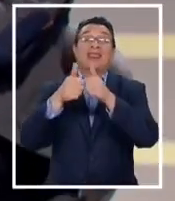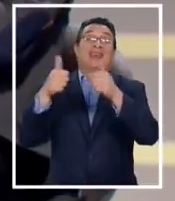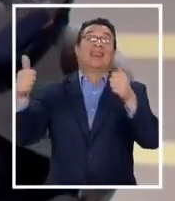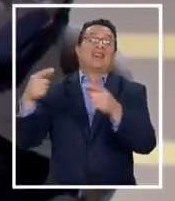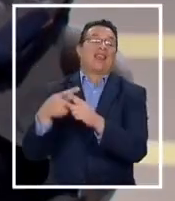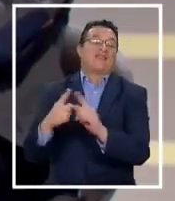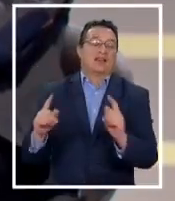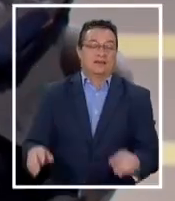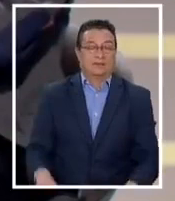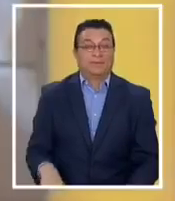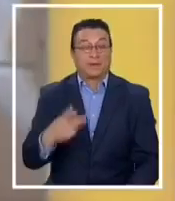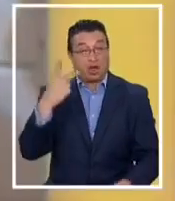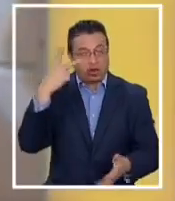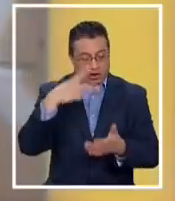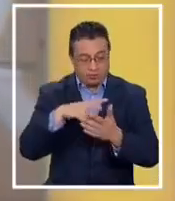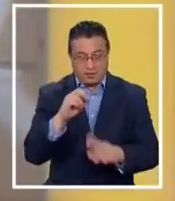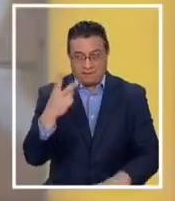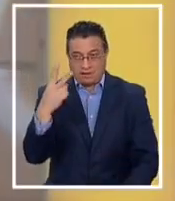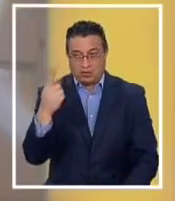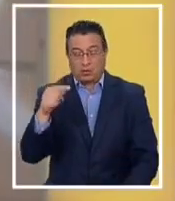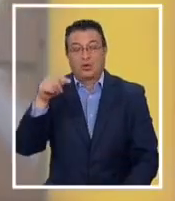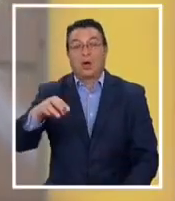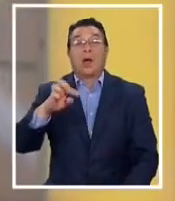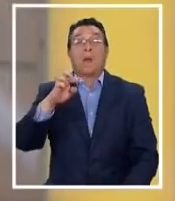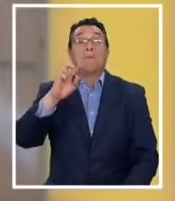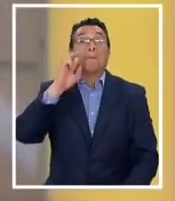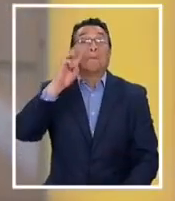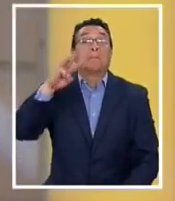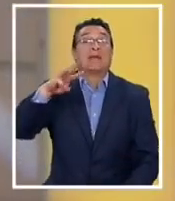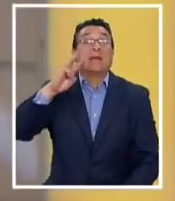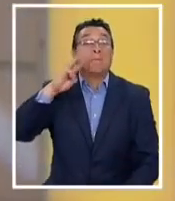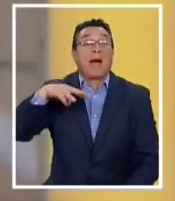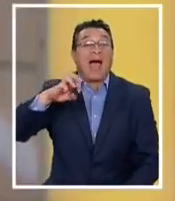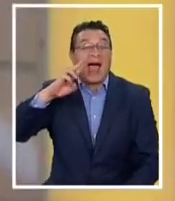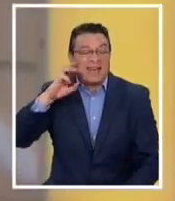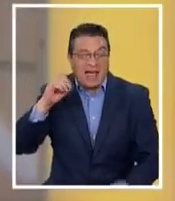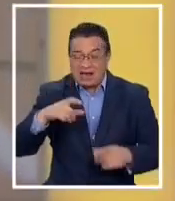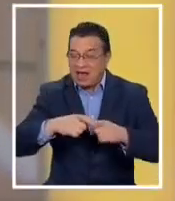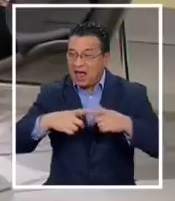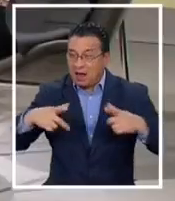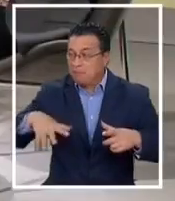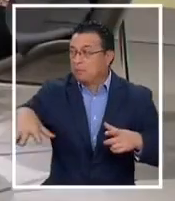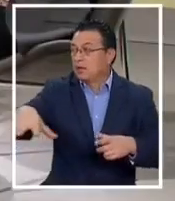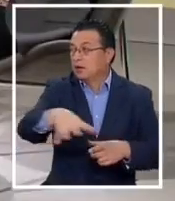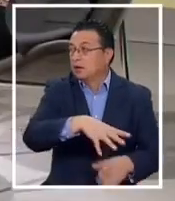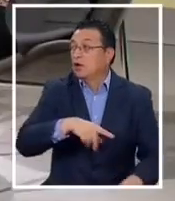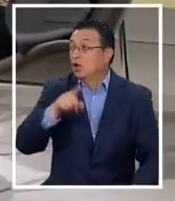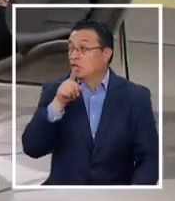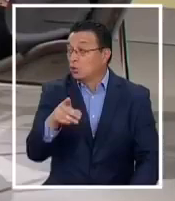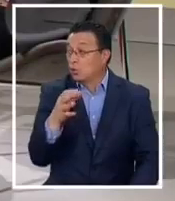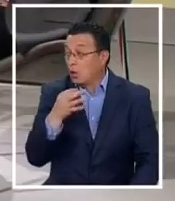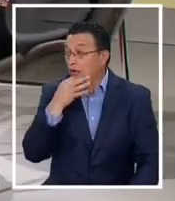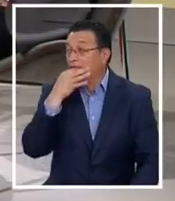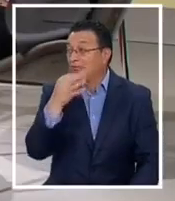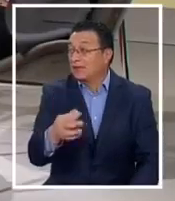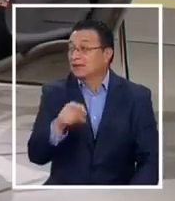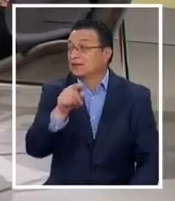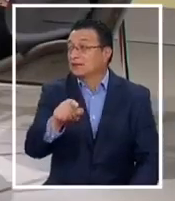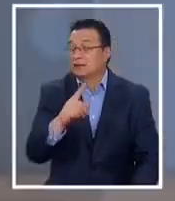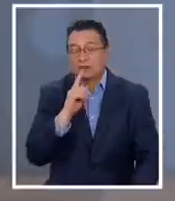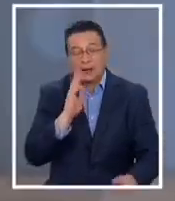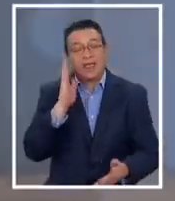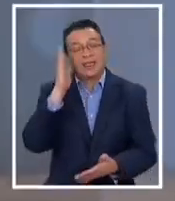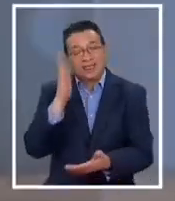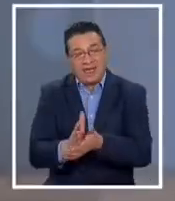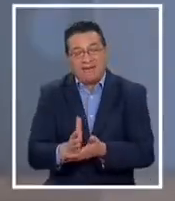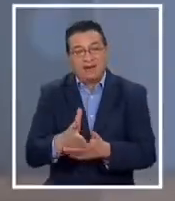2021 ayudas primarias amplias y liquidó todo si usted ha visto que tiene la exigencia de que tienen